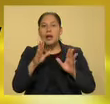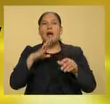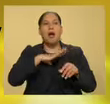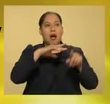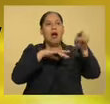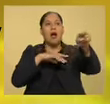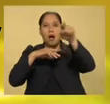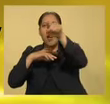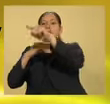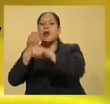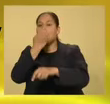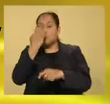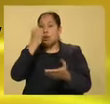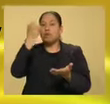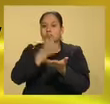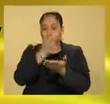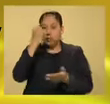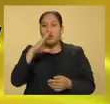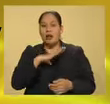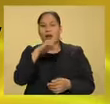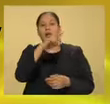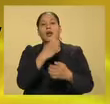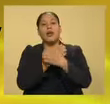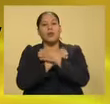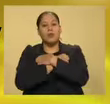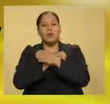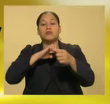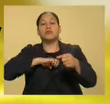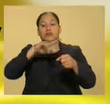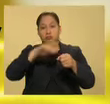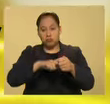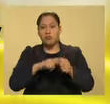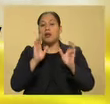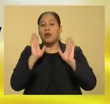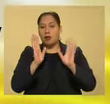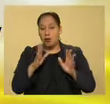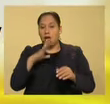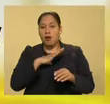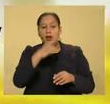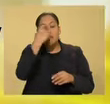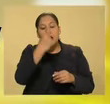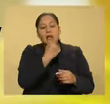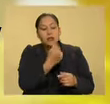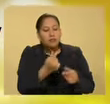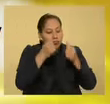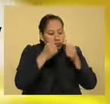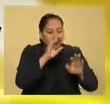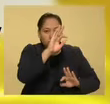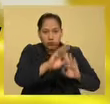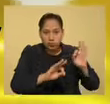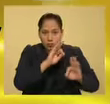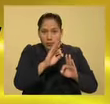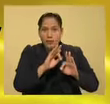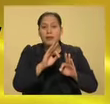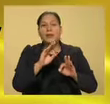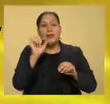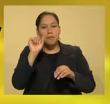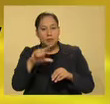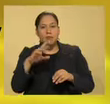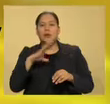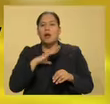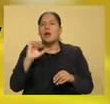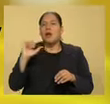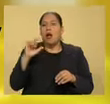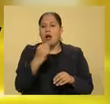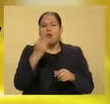cuenta con escuelas oficiales para recibir educación especial cuando se presentan, obviamente,